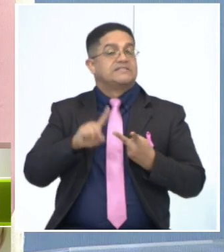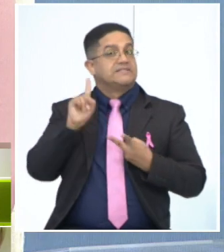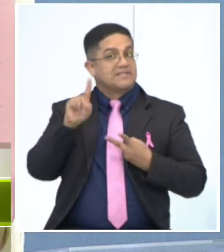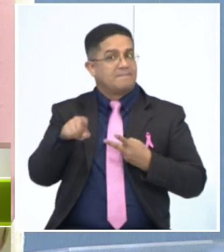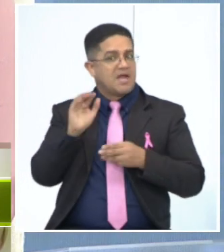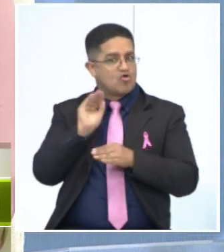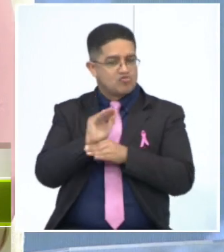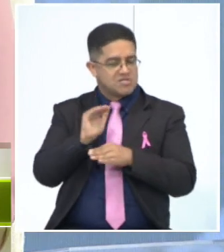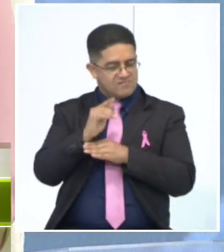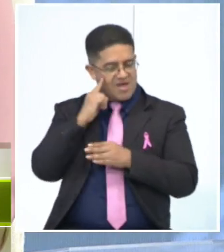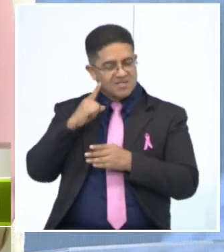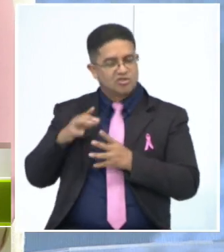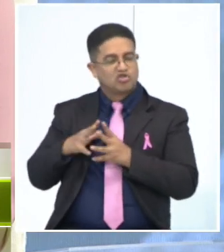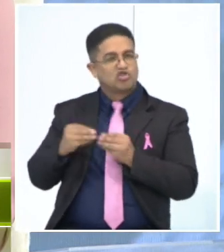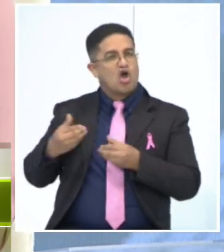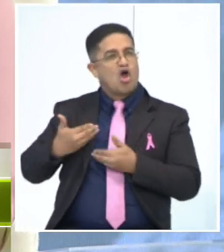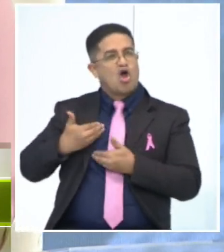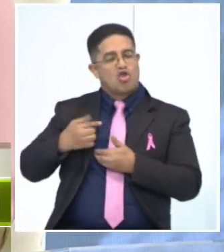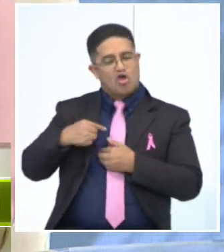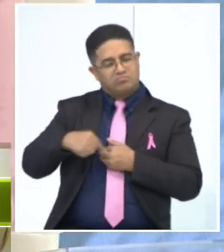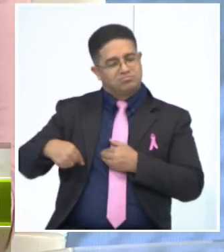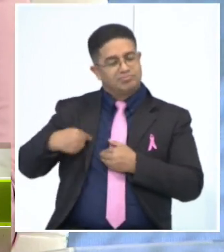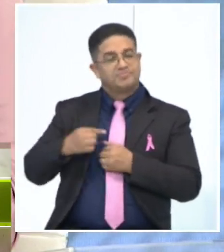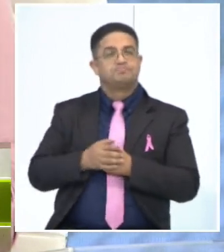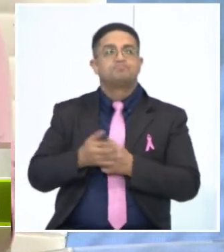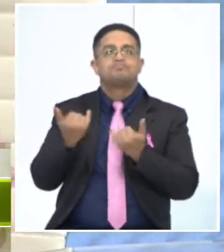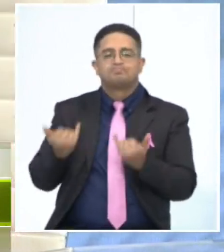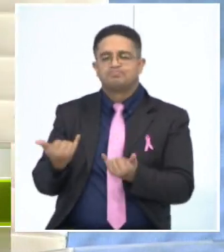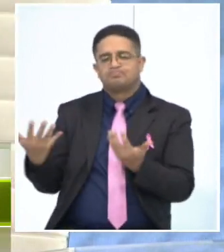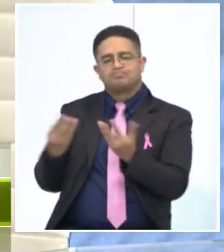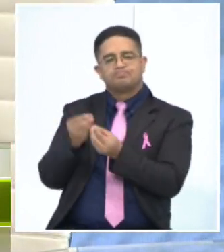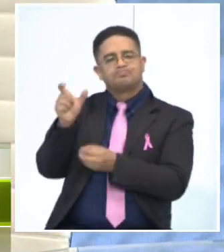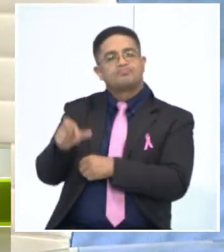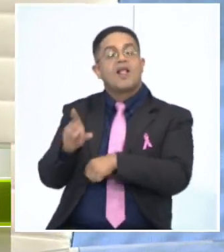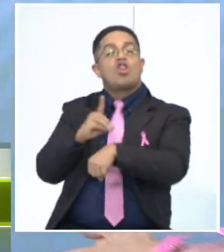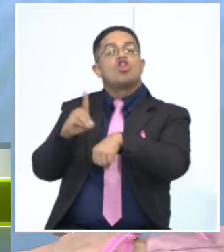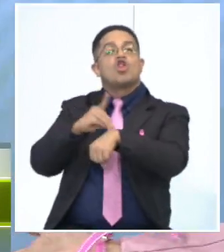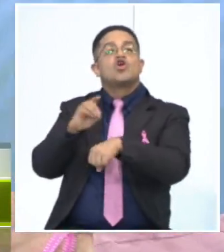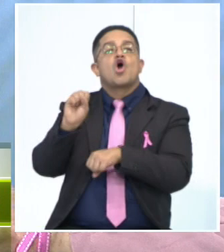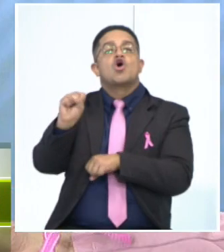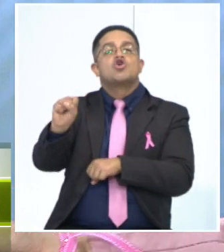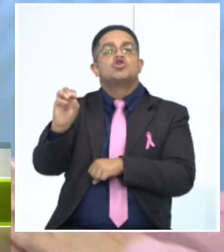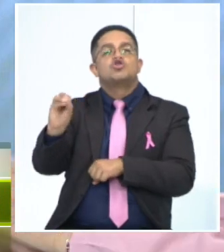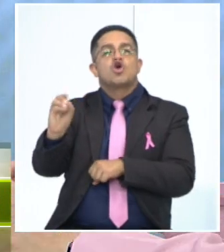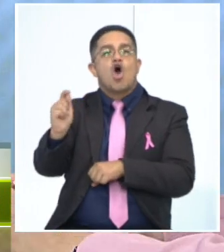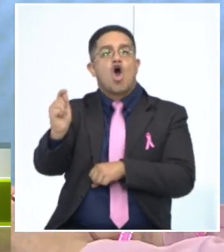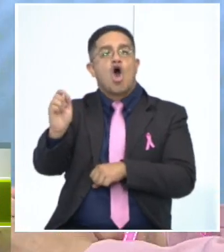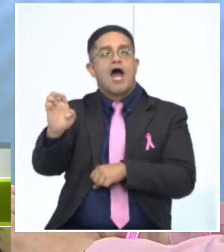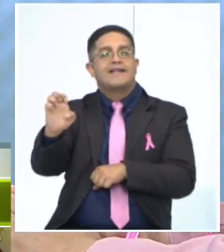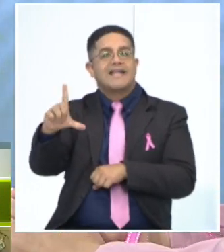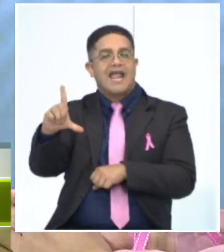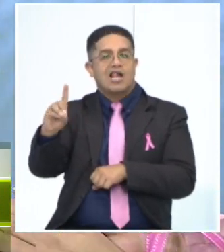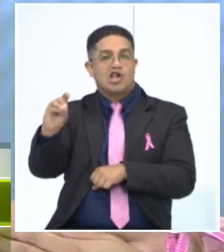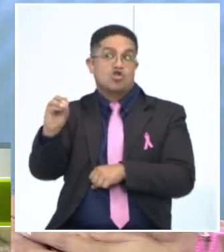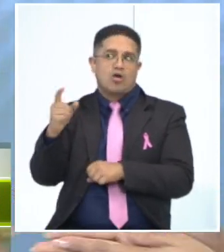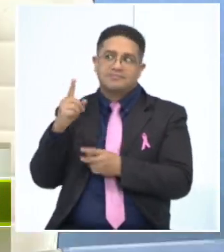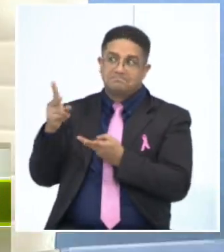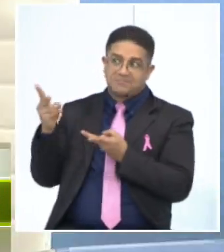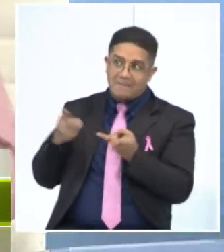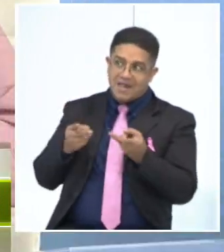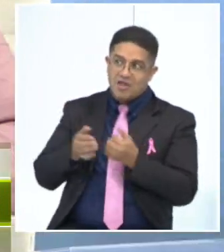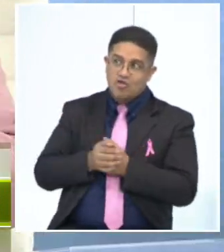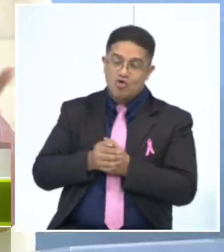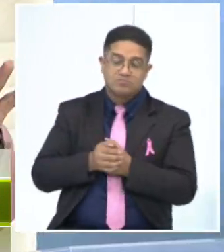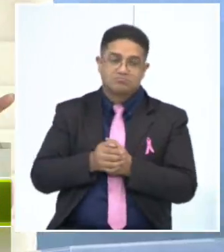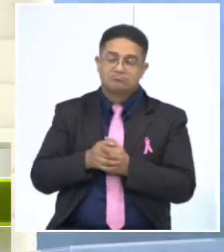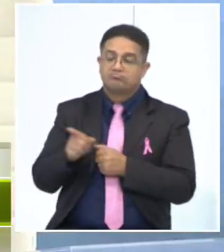de los tejidos, la salud y la vida. Hoy nos acompaña el doctor Javier Sotel. Un gusto recibirlo. El gusto Bienvenido. es siempre mío. El doctor